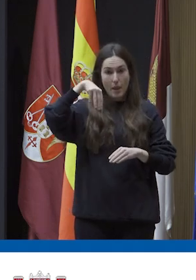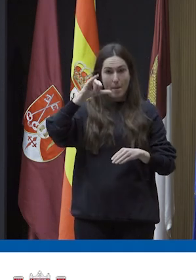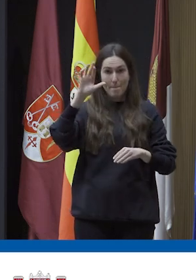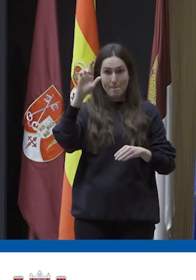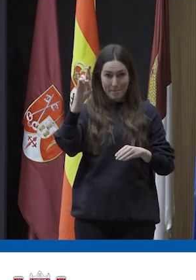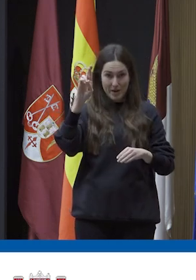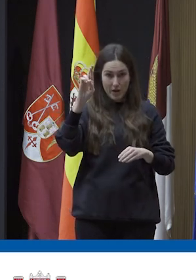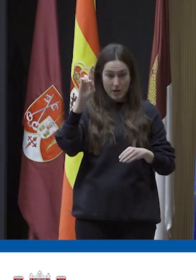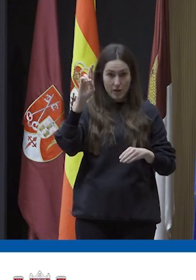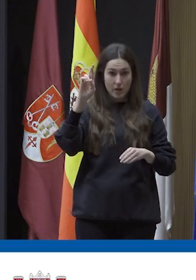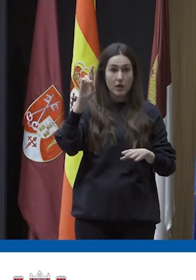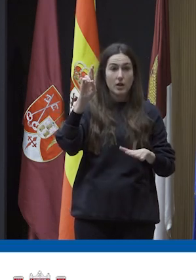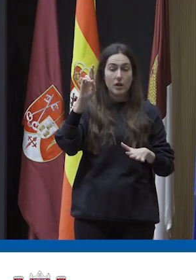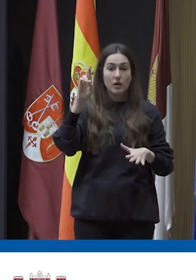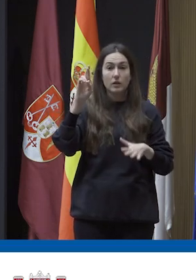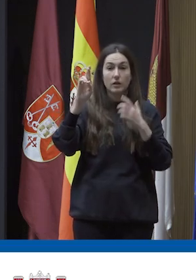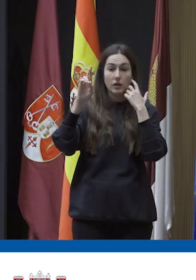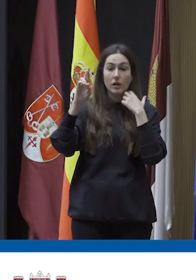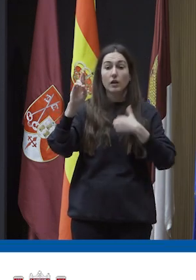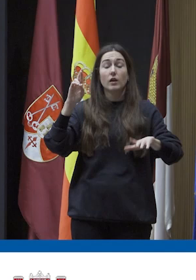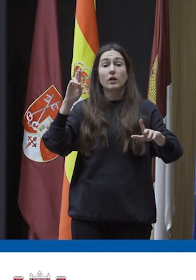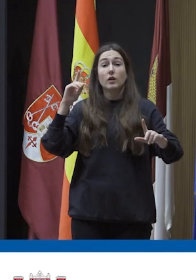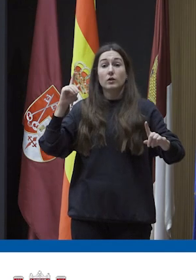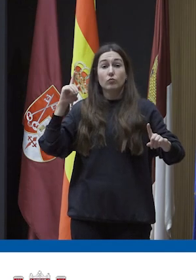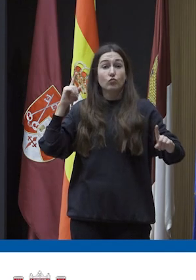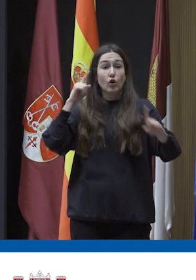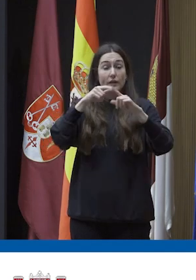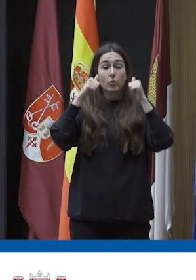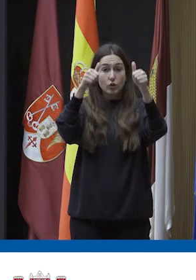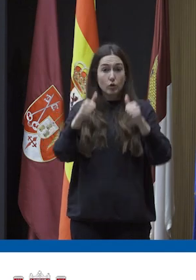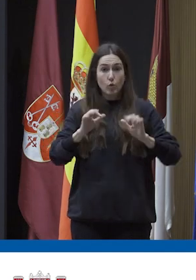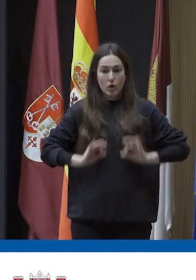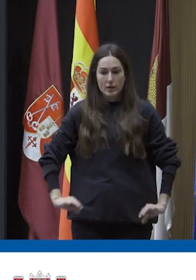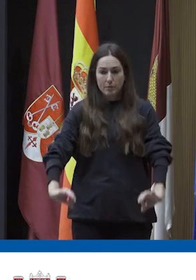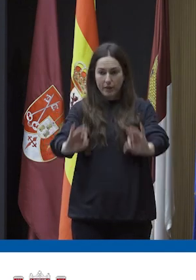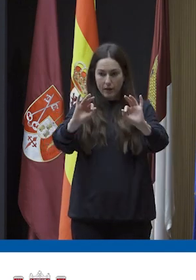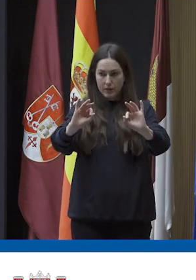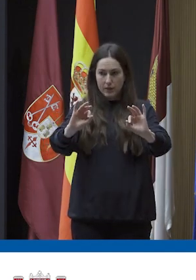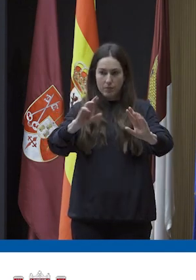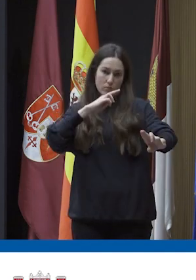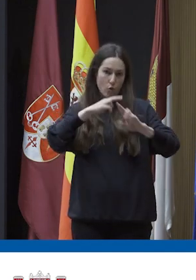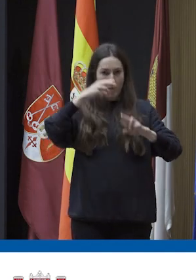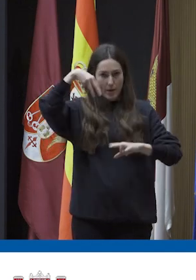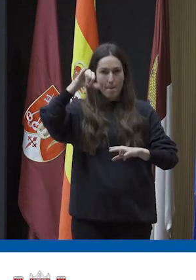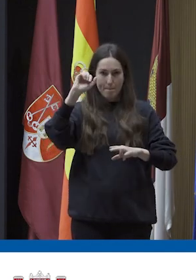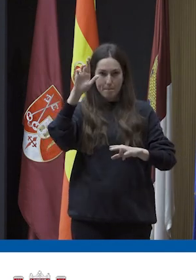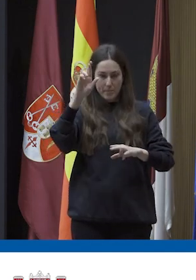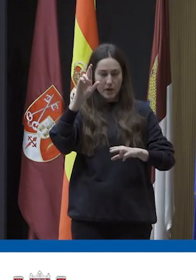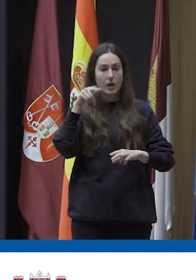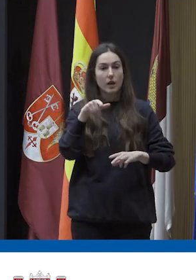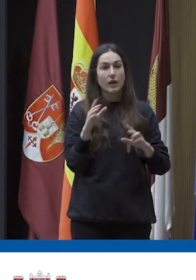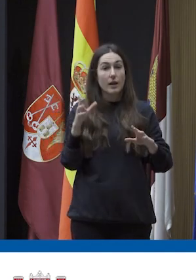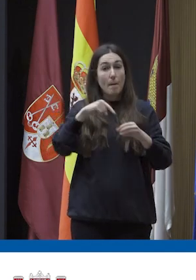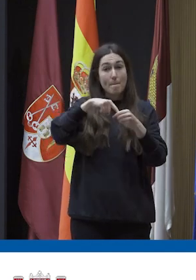selectiva del Ministerio de Sanidad para la obtención del título de especialista, bueno, lo que todos conocemos como MIR, y ocupó